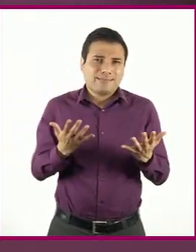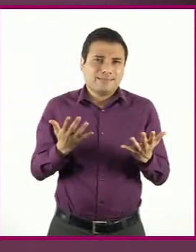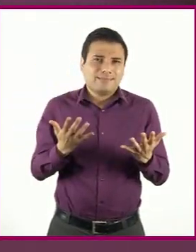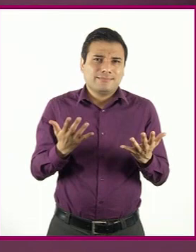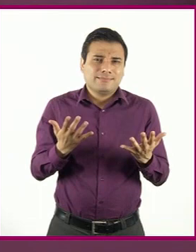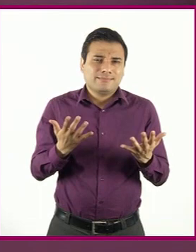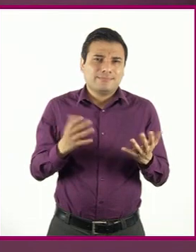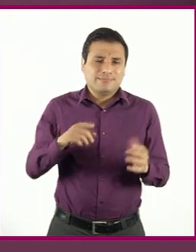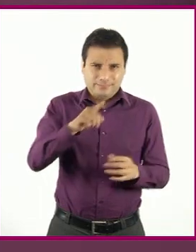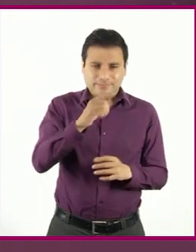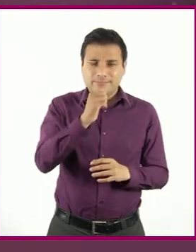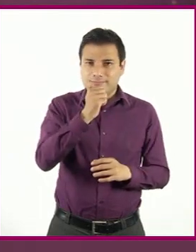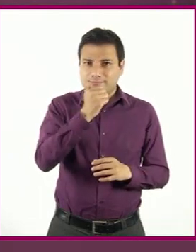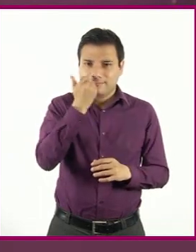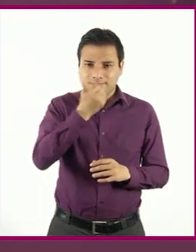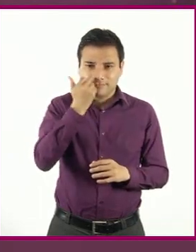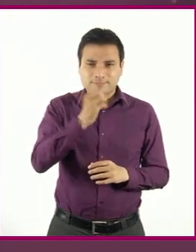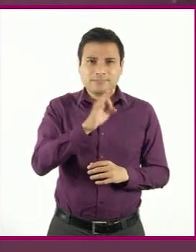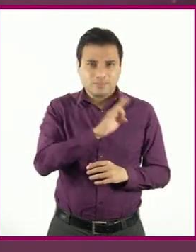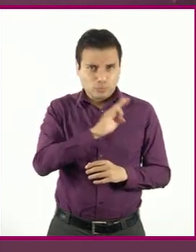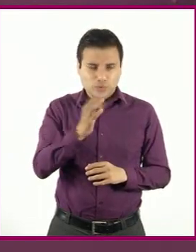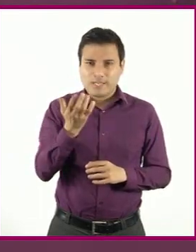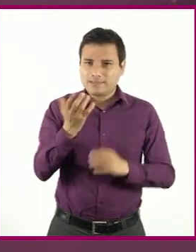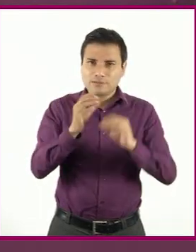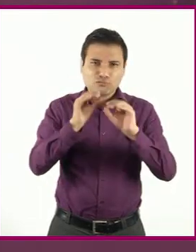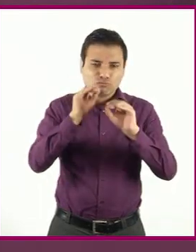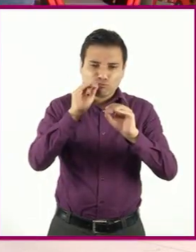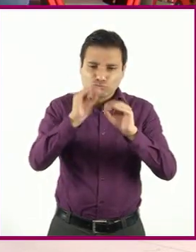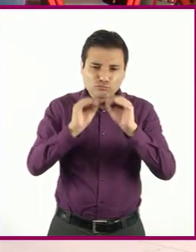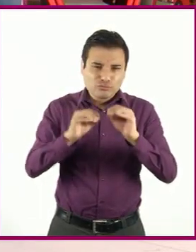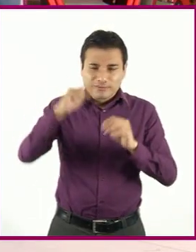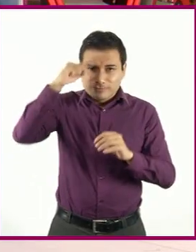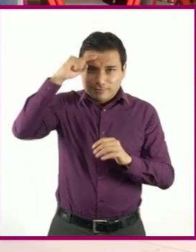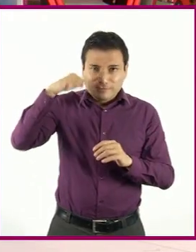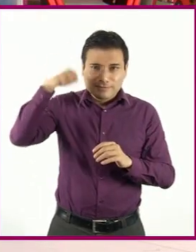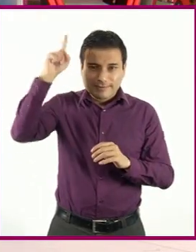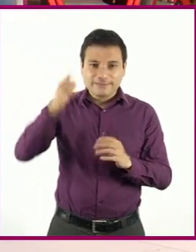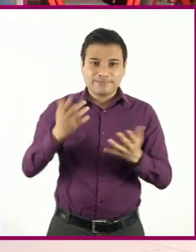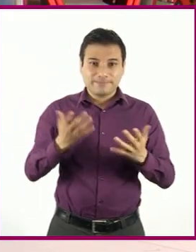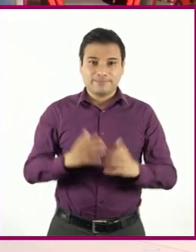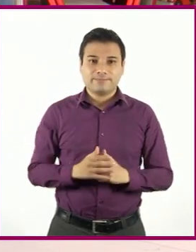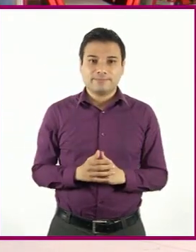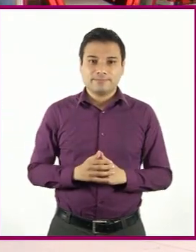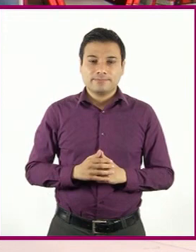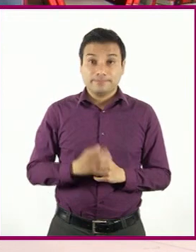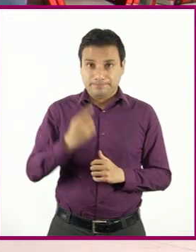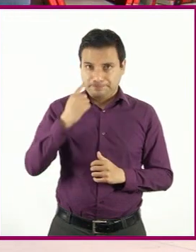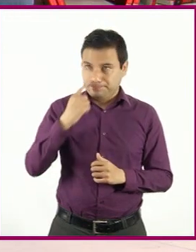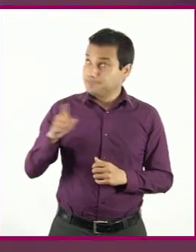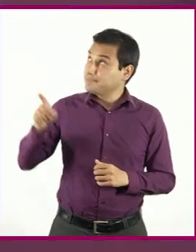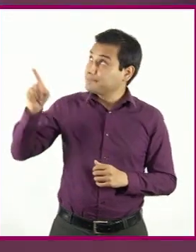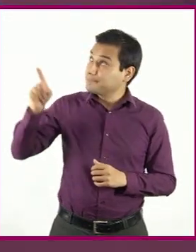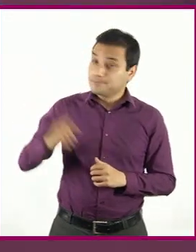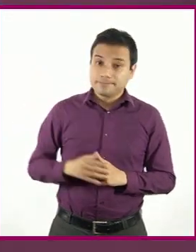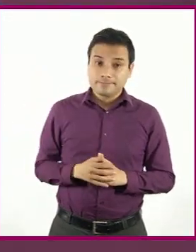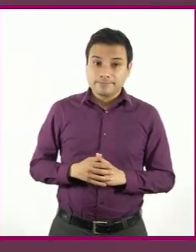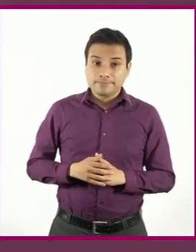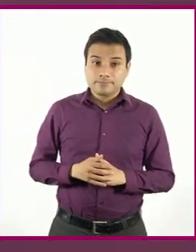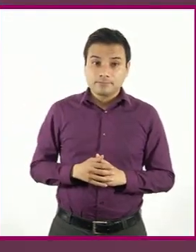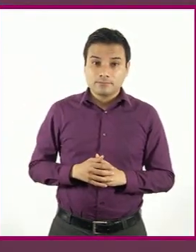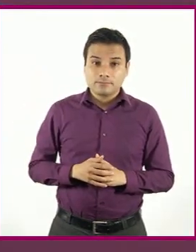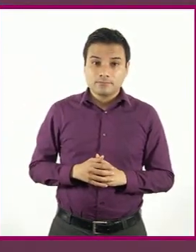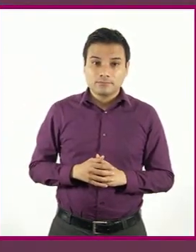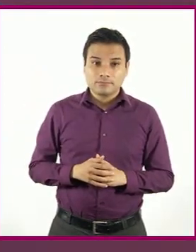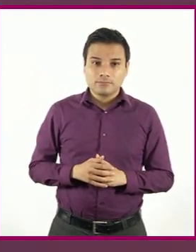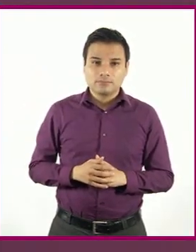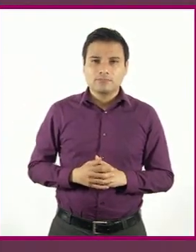nuestros alumnos puedan llevarlo a cabo sin ningún problema. ¿Y la parte de abajo? En la parte de abajo no lleva tapa.